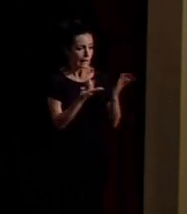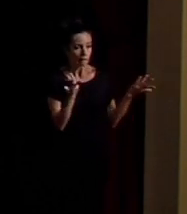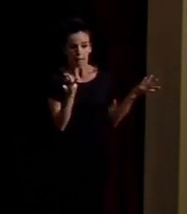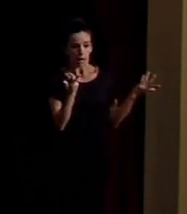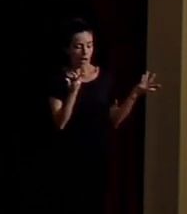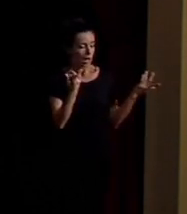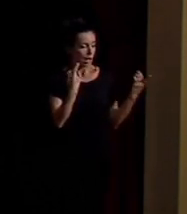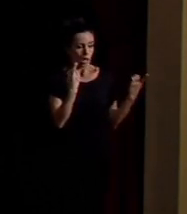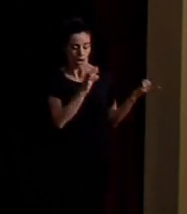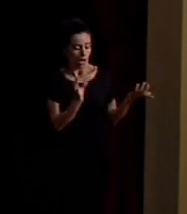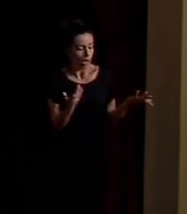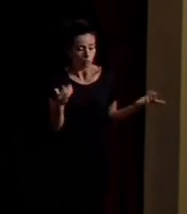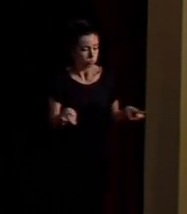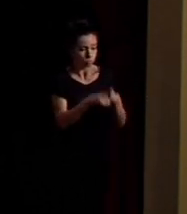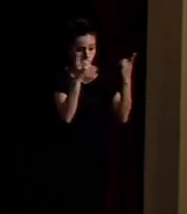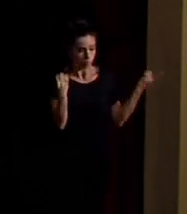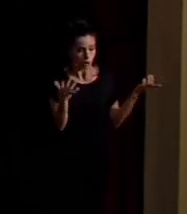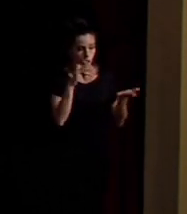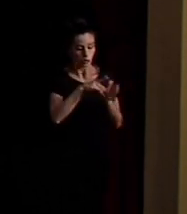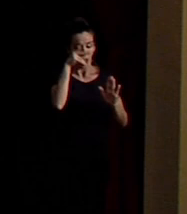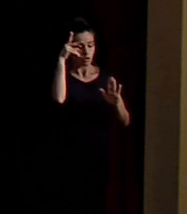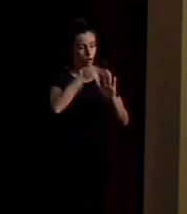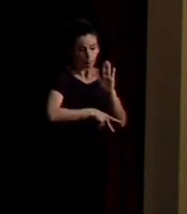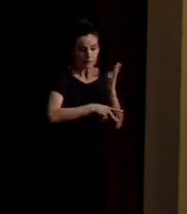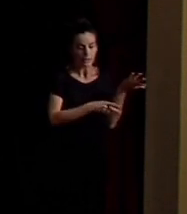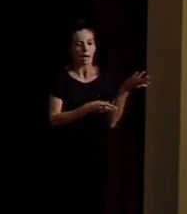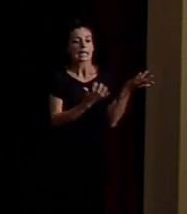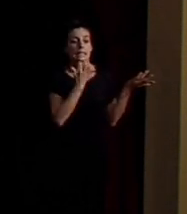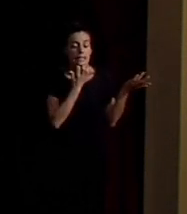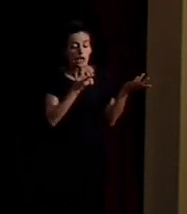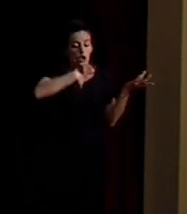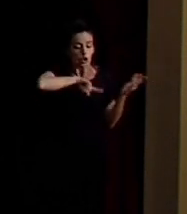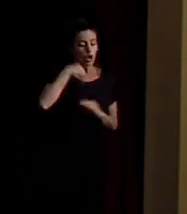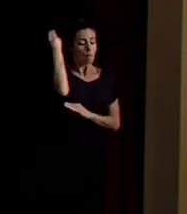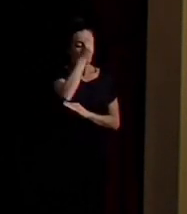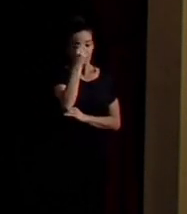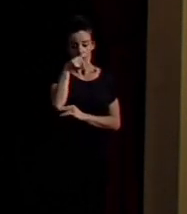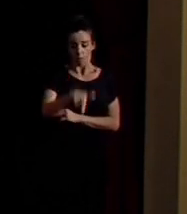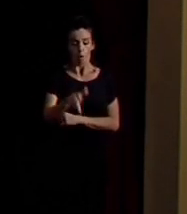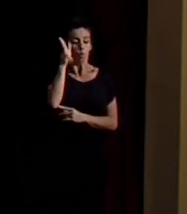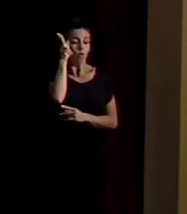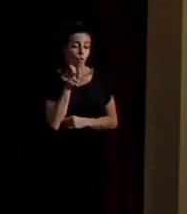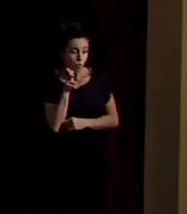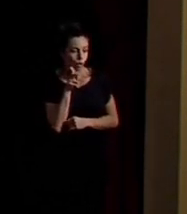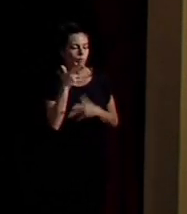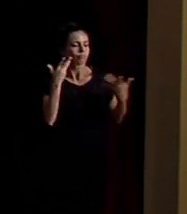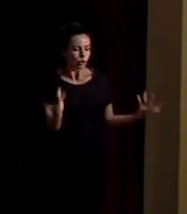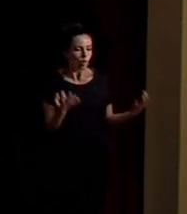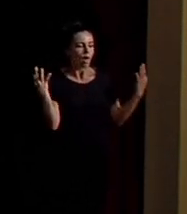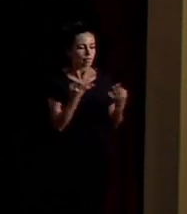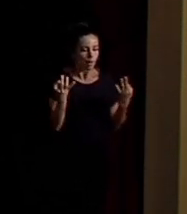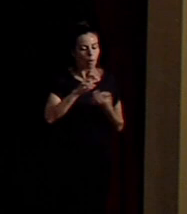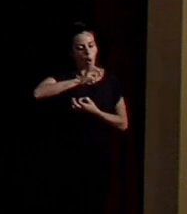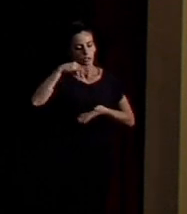o que lo someta a cualquier tipo de reglamentación. Y si efectivamente entendemos que es un privilegio, pues tendremos que desarrollar estrategias